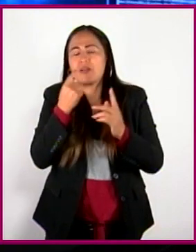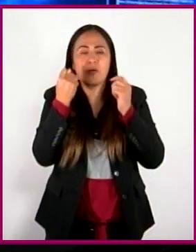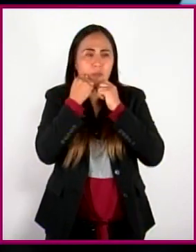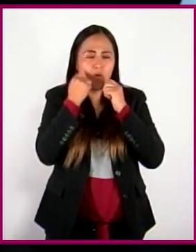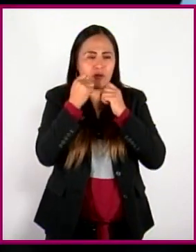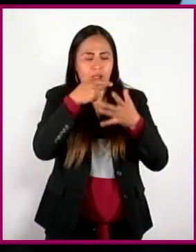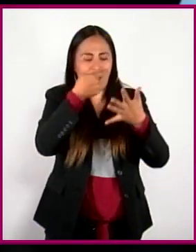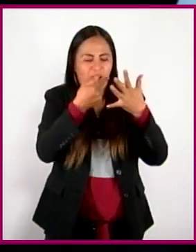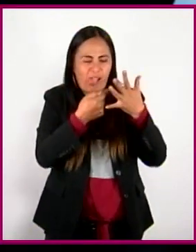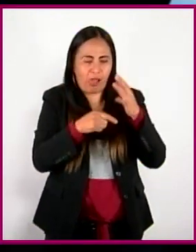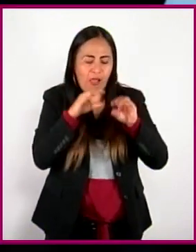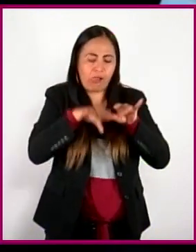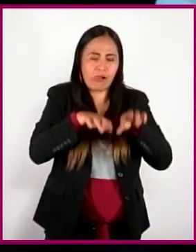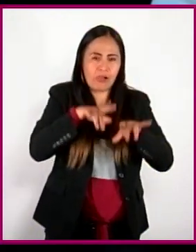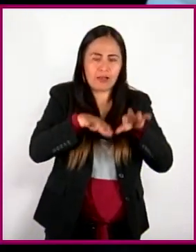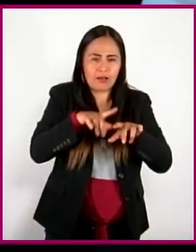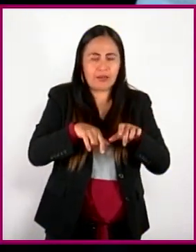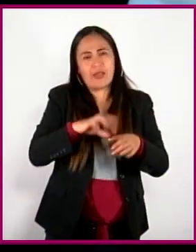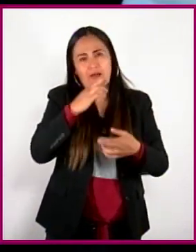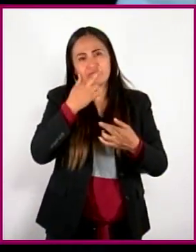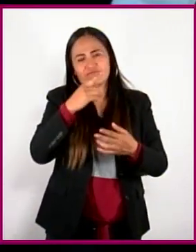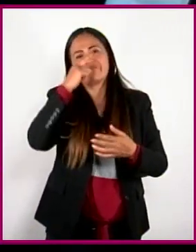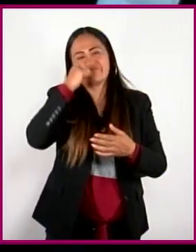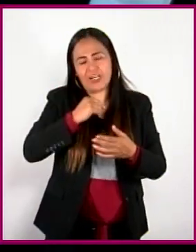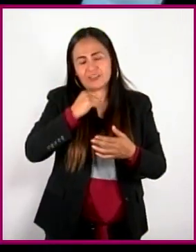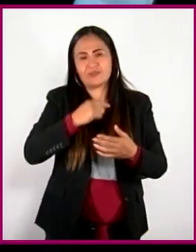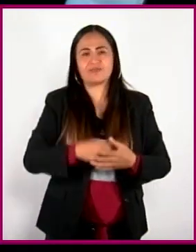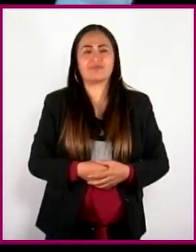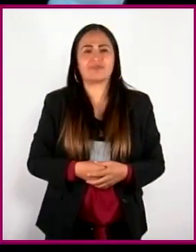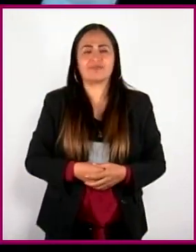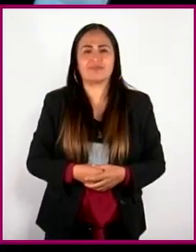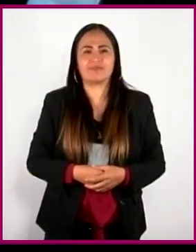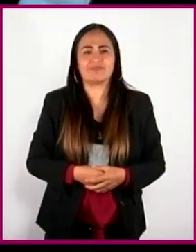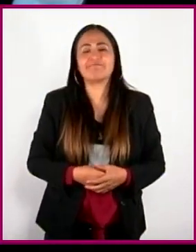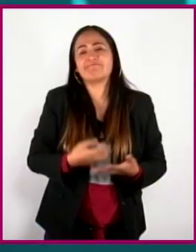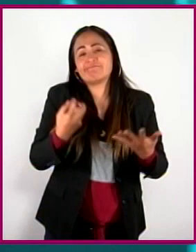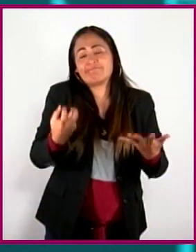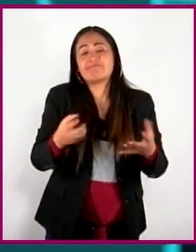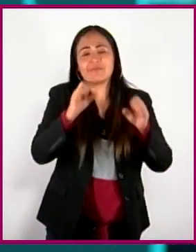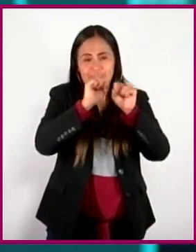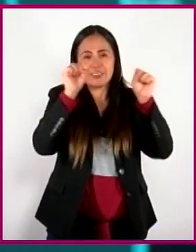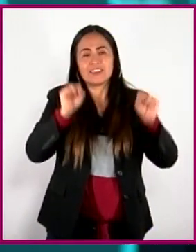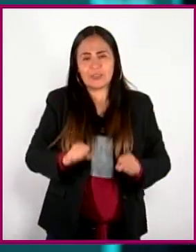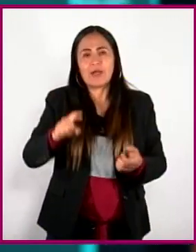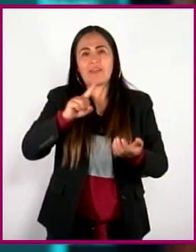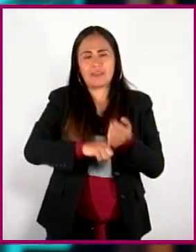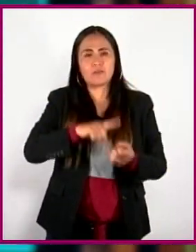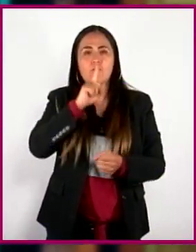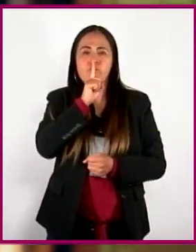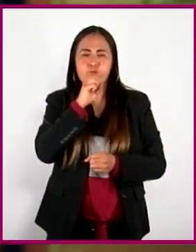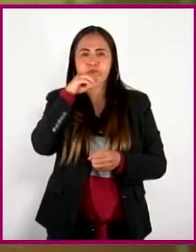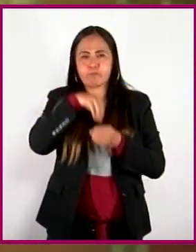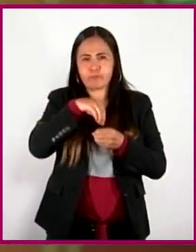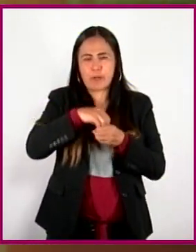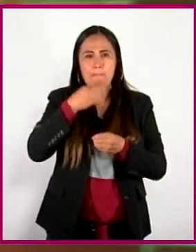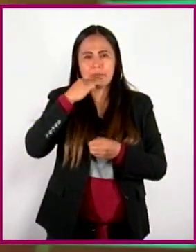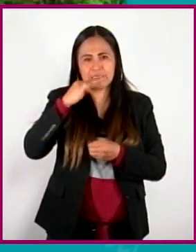¿no? Entonces, bueno, esa es la debilidad inherente a todos los sistemas criptográficos, las personas que los usan.